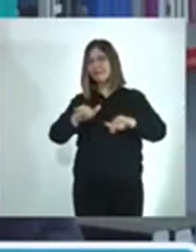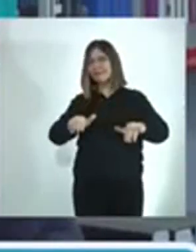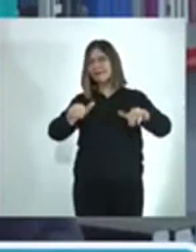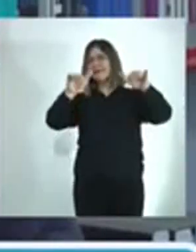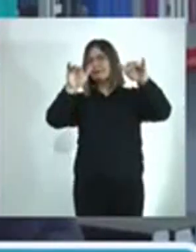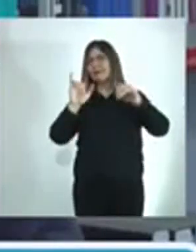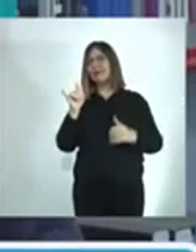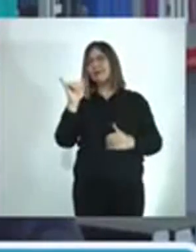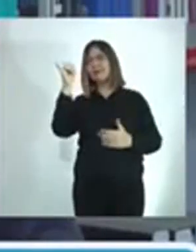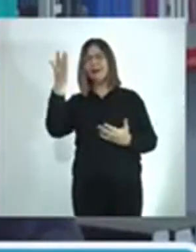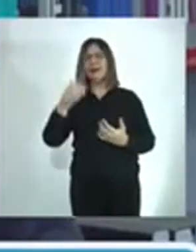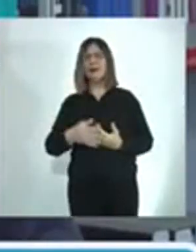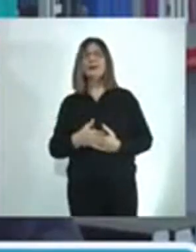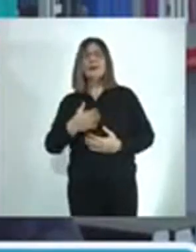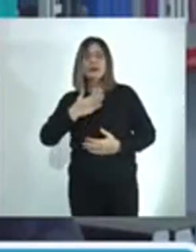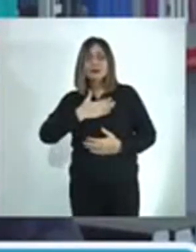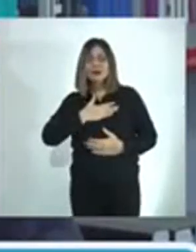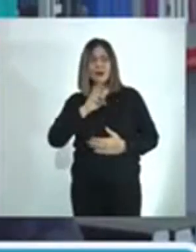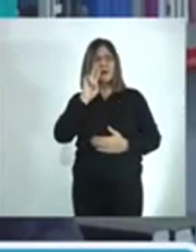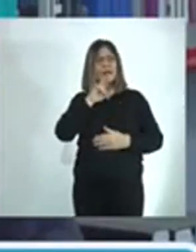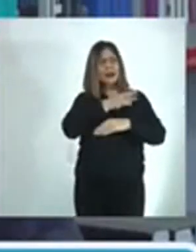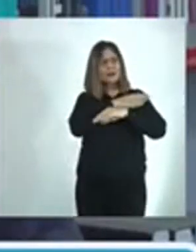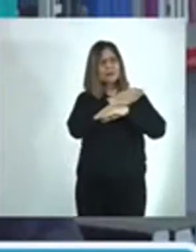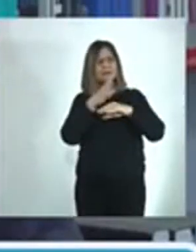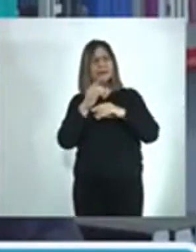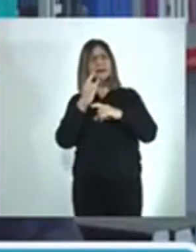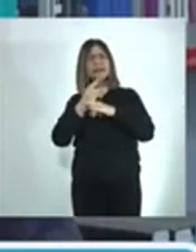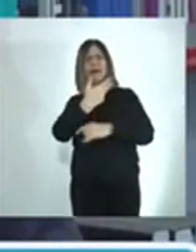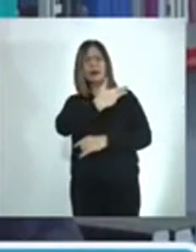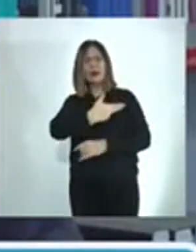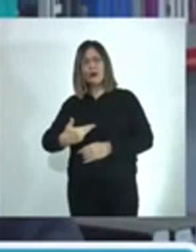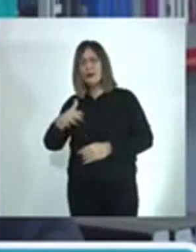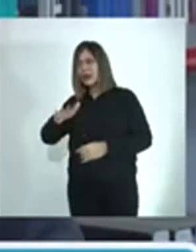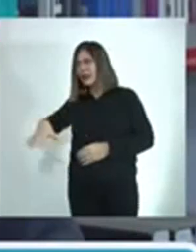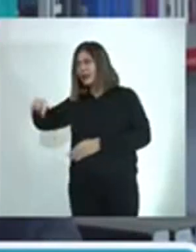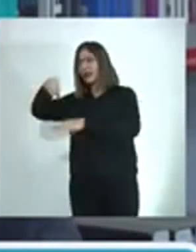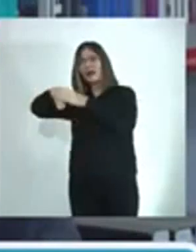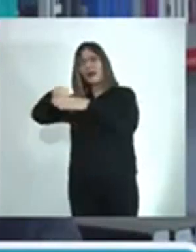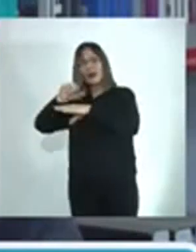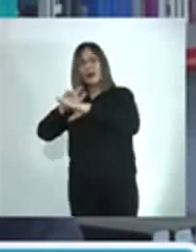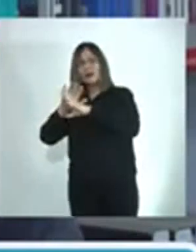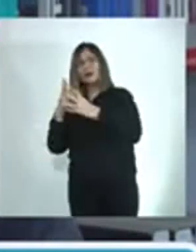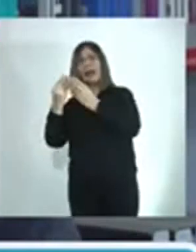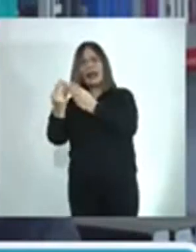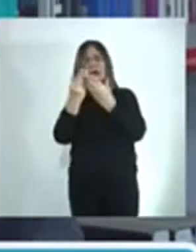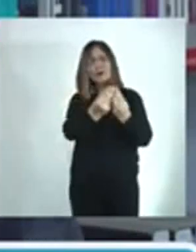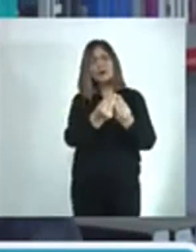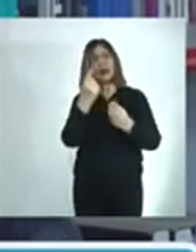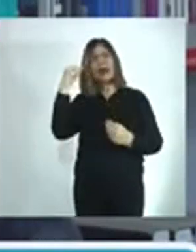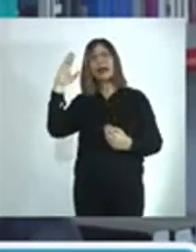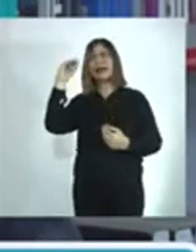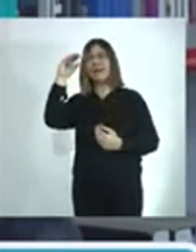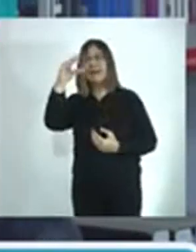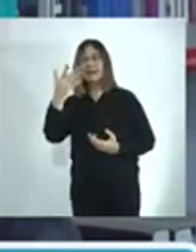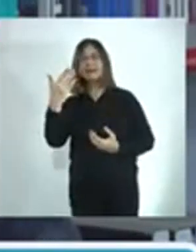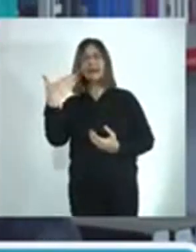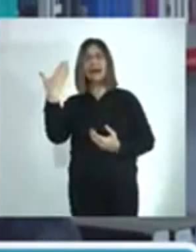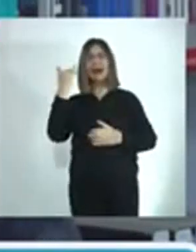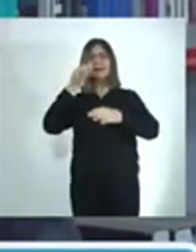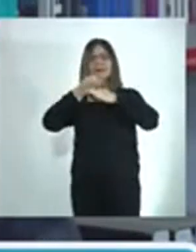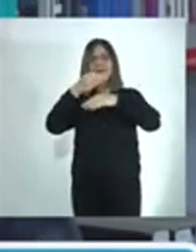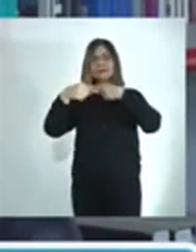Por eso, todo lo que sea de parte del Estado en ayudar, en mejorar, en capacitar a